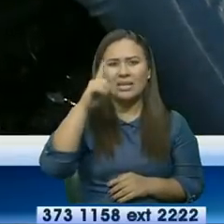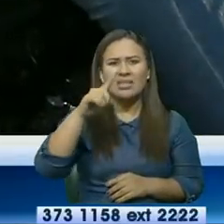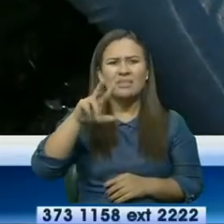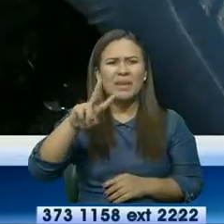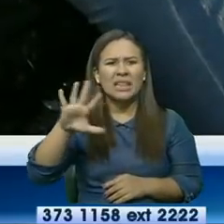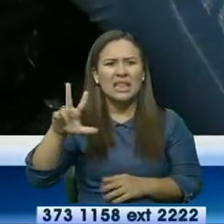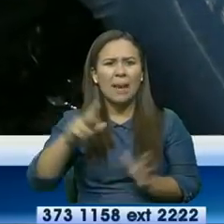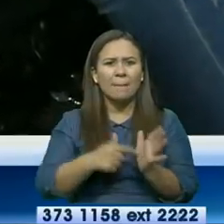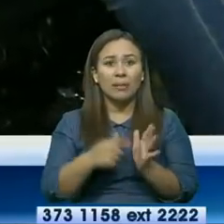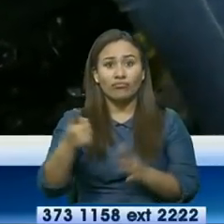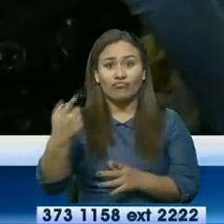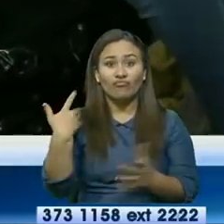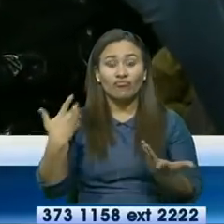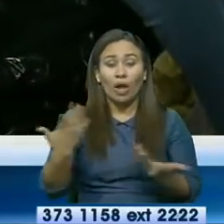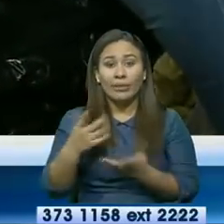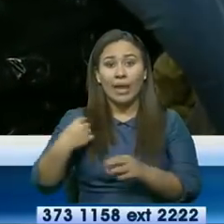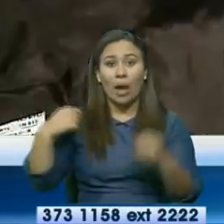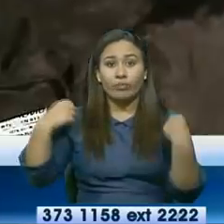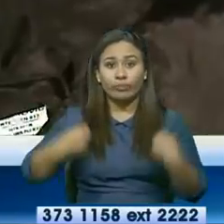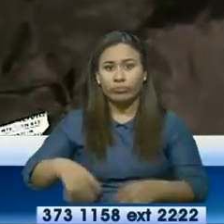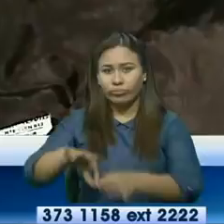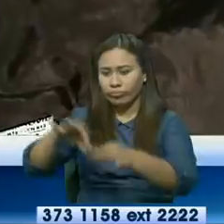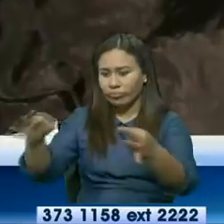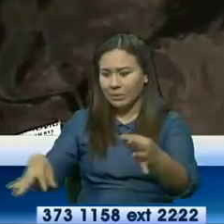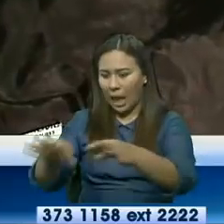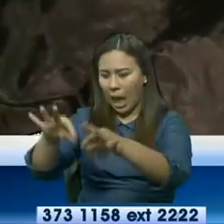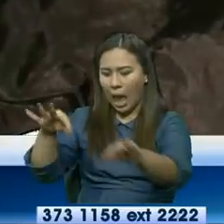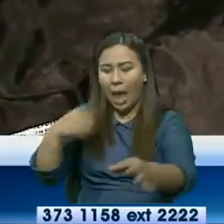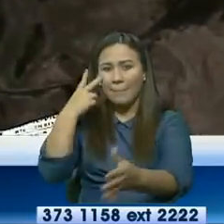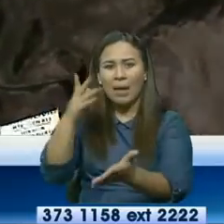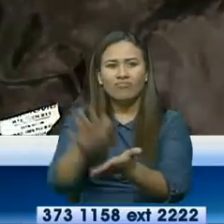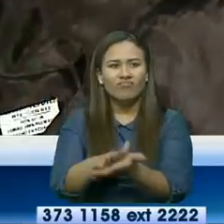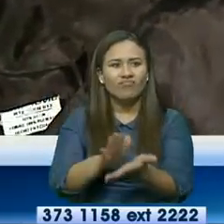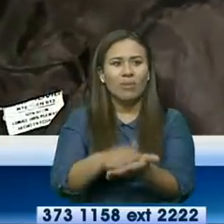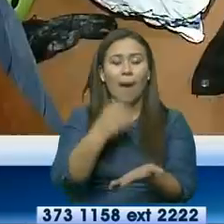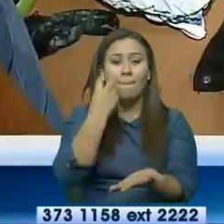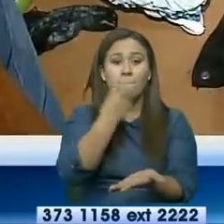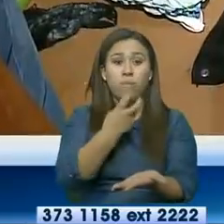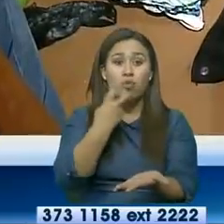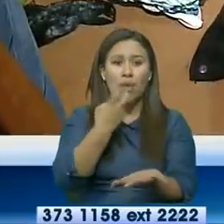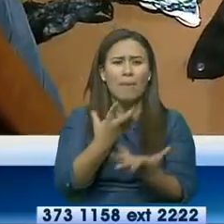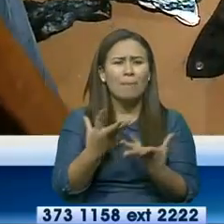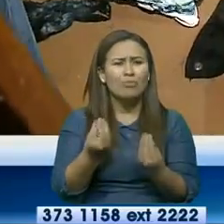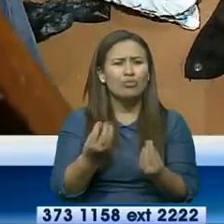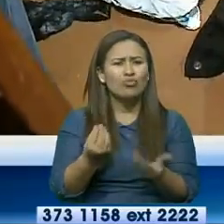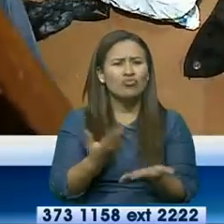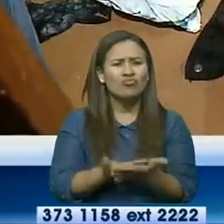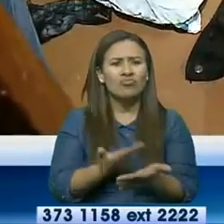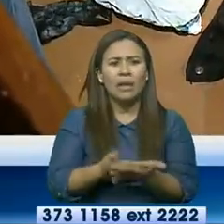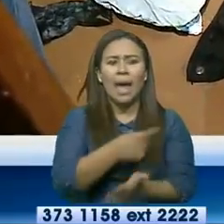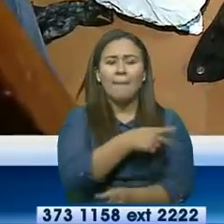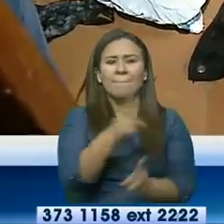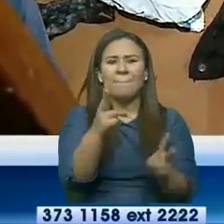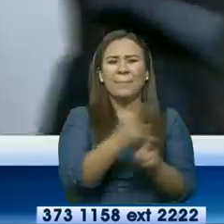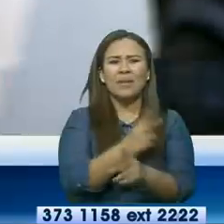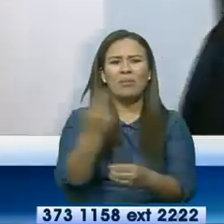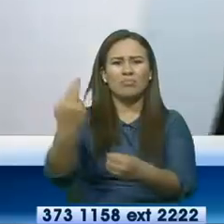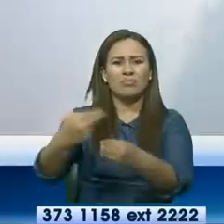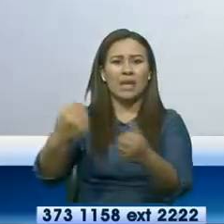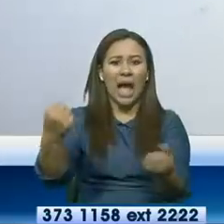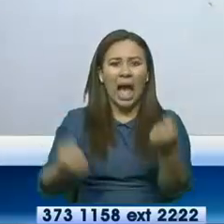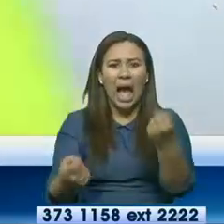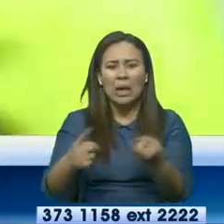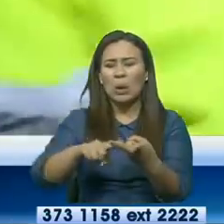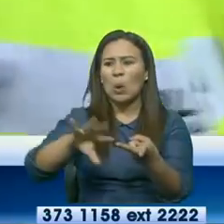encontraron documentación así como evidencias para sustentar el delito en el que estarían inmersos varios vehículos denunciados como robados